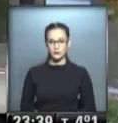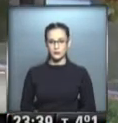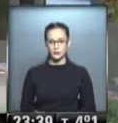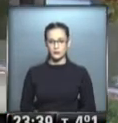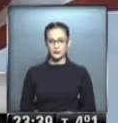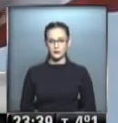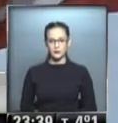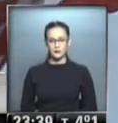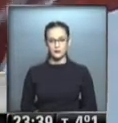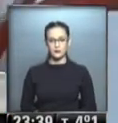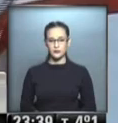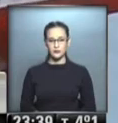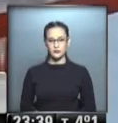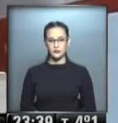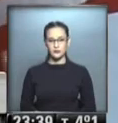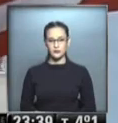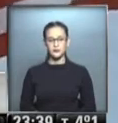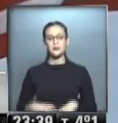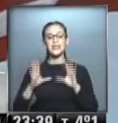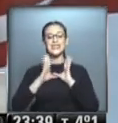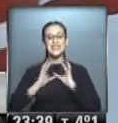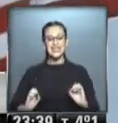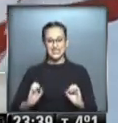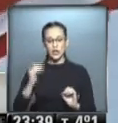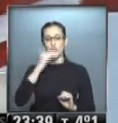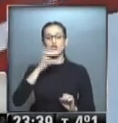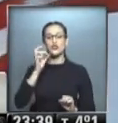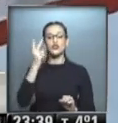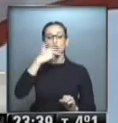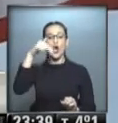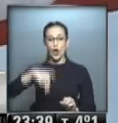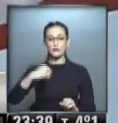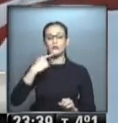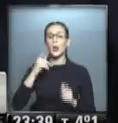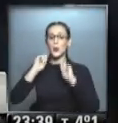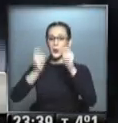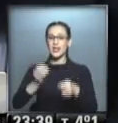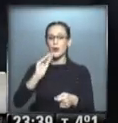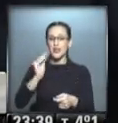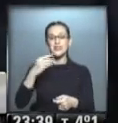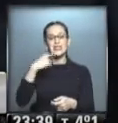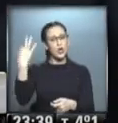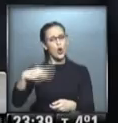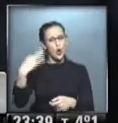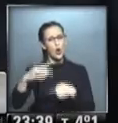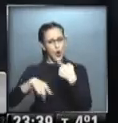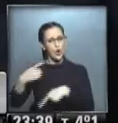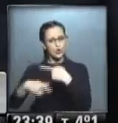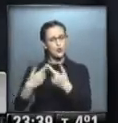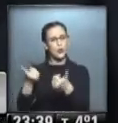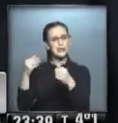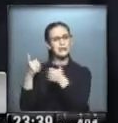El secretario de Estado norteamericano, John Kerry, de visita en Brasil, ratificó que seguirán espiando a ese país para preservar la seguridad de